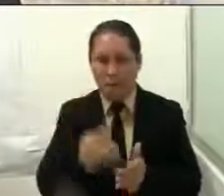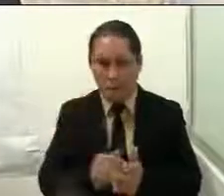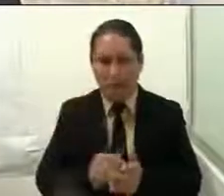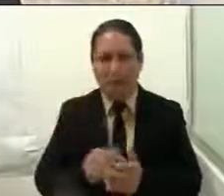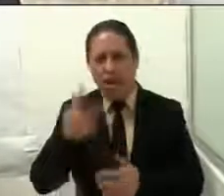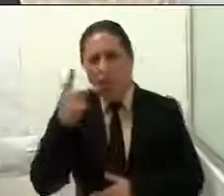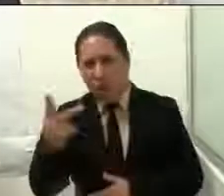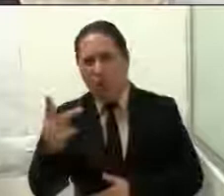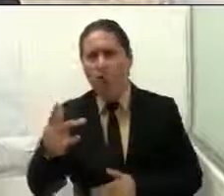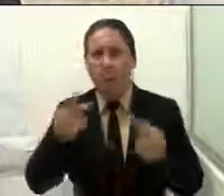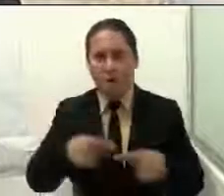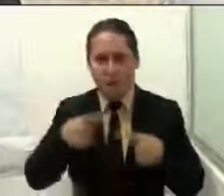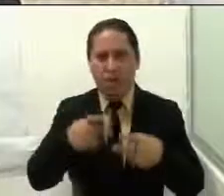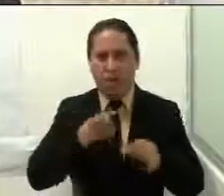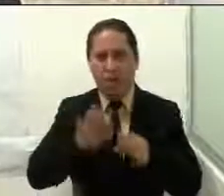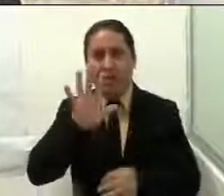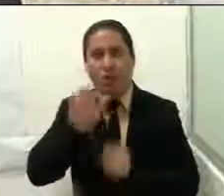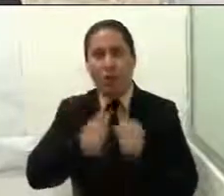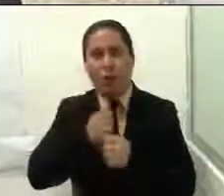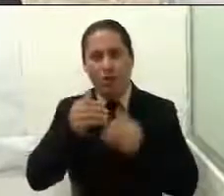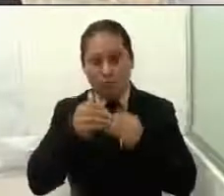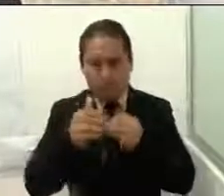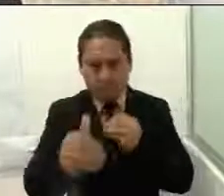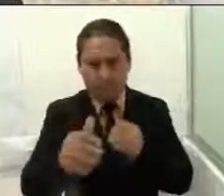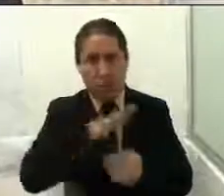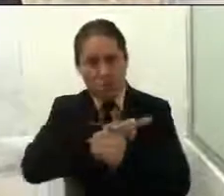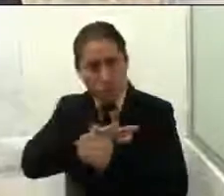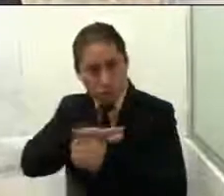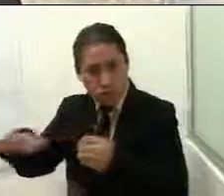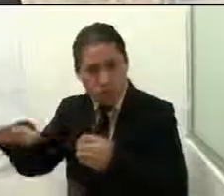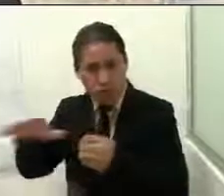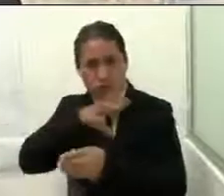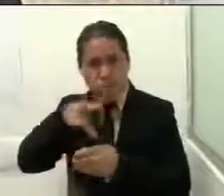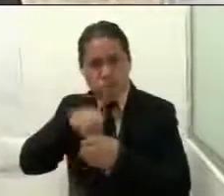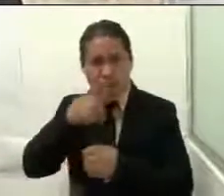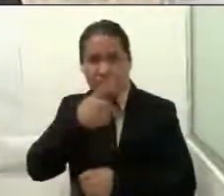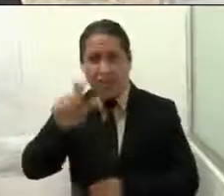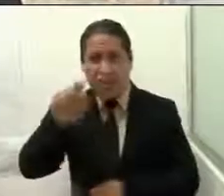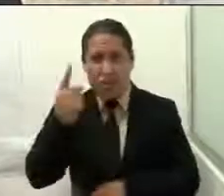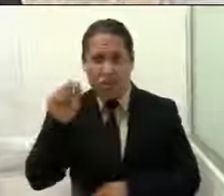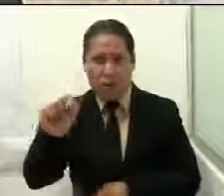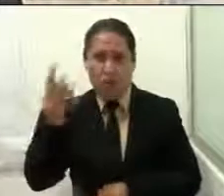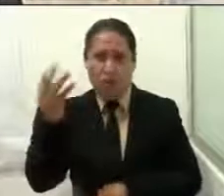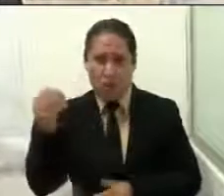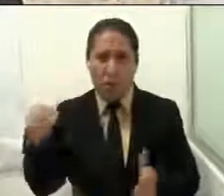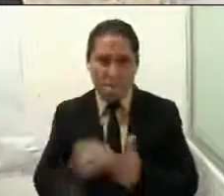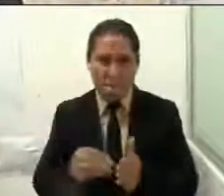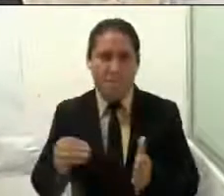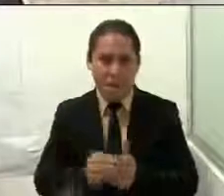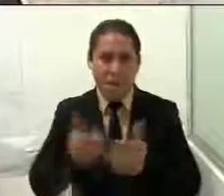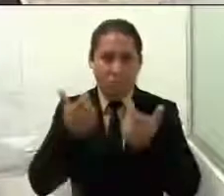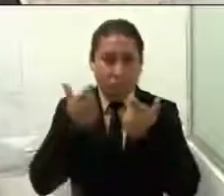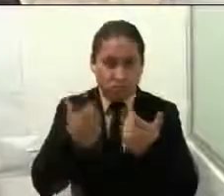productores en 5 años con un total de 121.9 millones de pesos